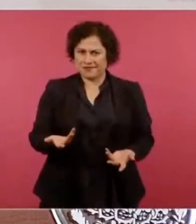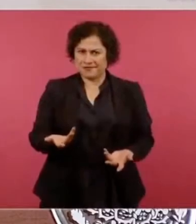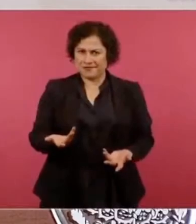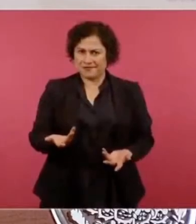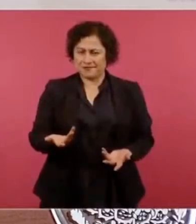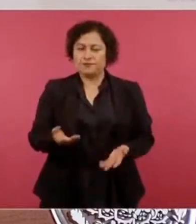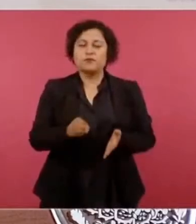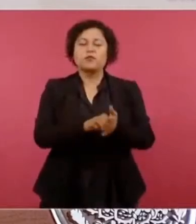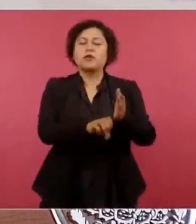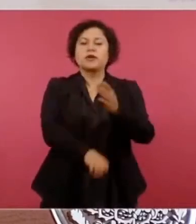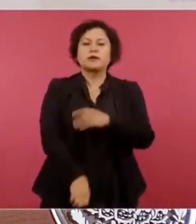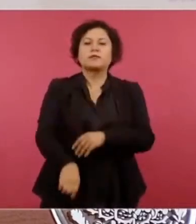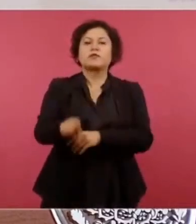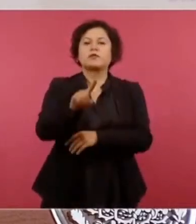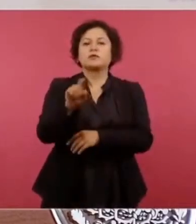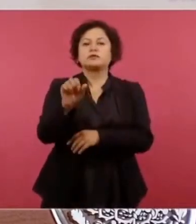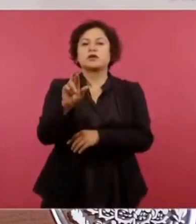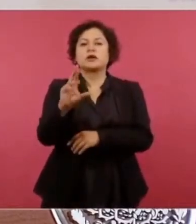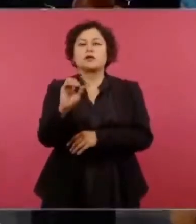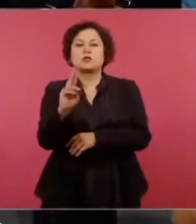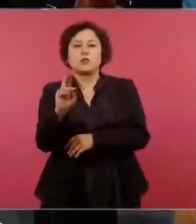Sarucán,